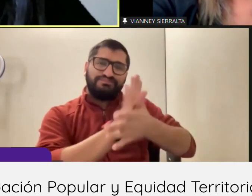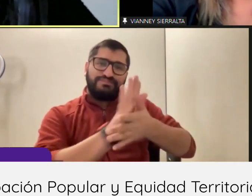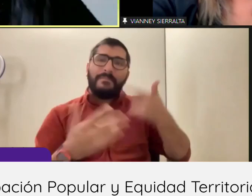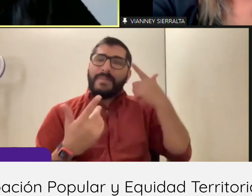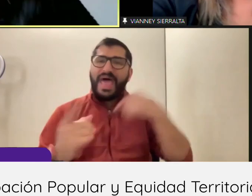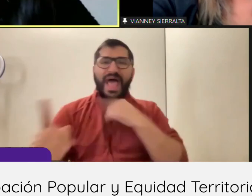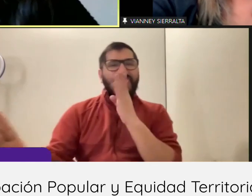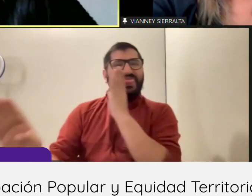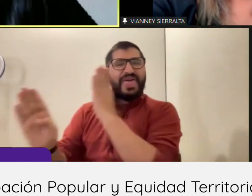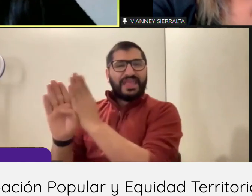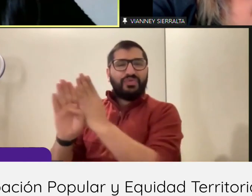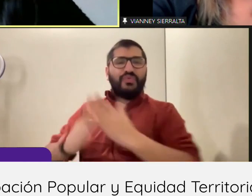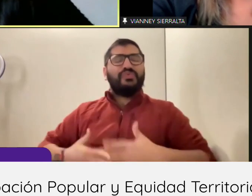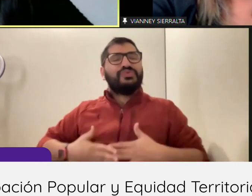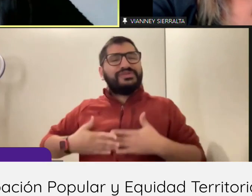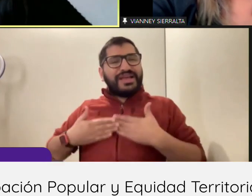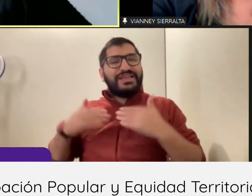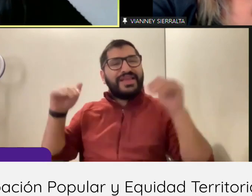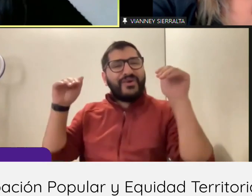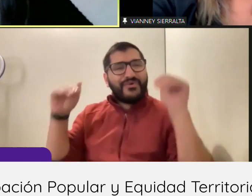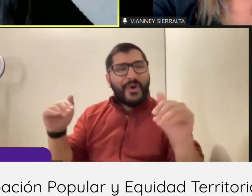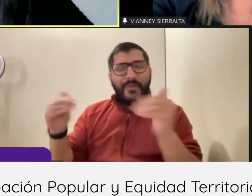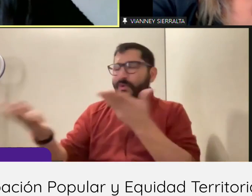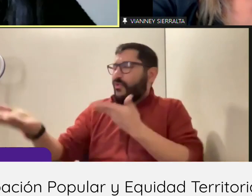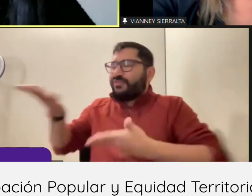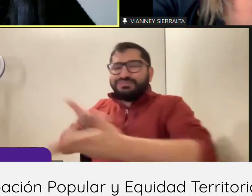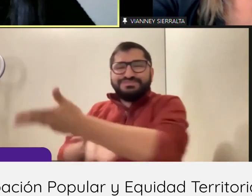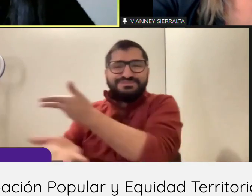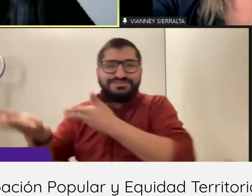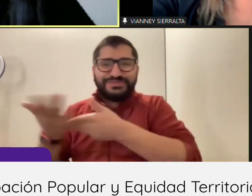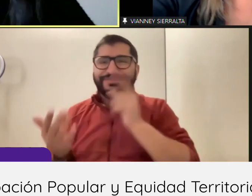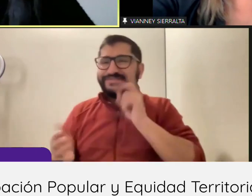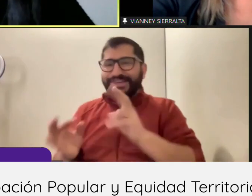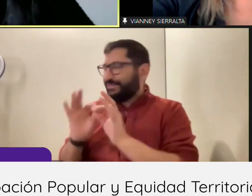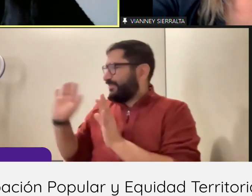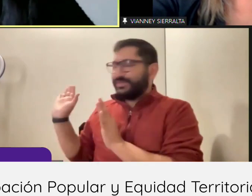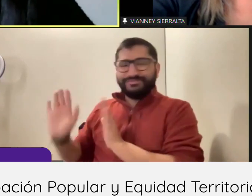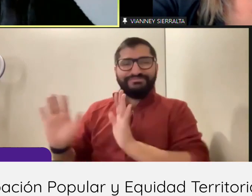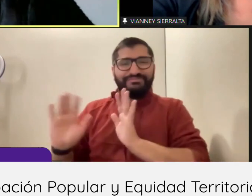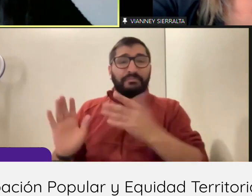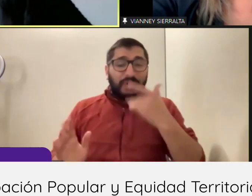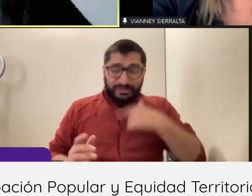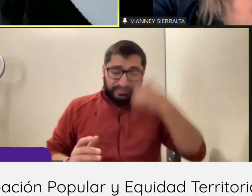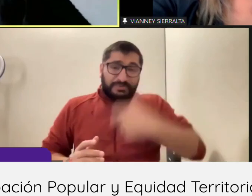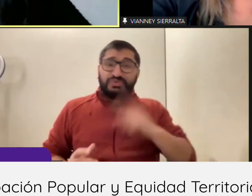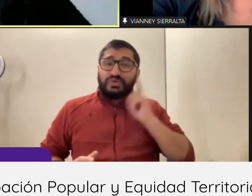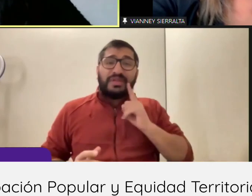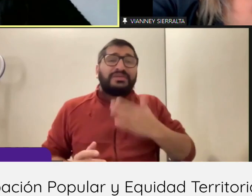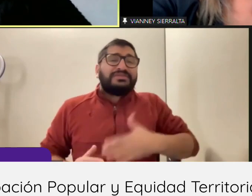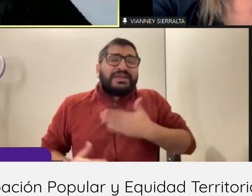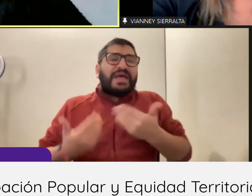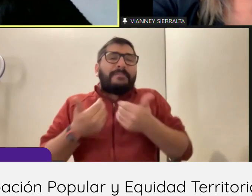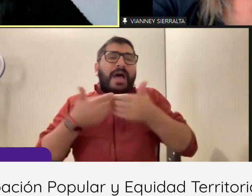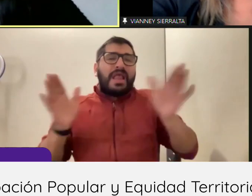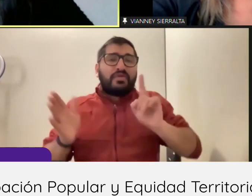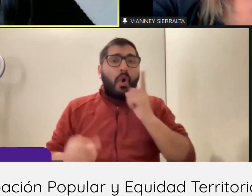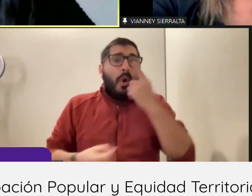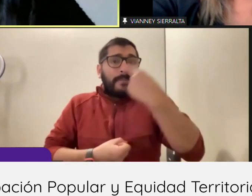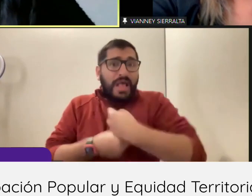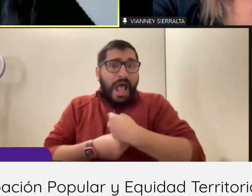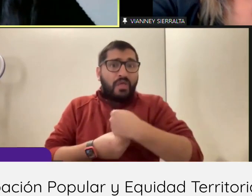funcionarios públicos también deberían aprender lengua de señas chilena para tener un mejor acceso cuando nosotros vayamos a estos servicios